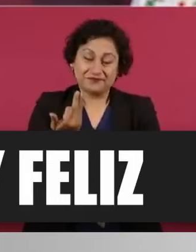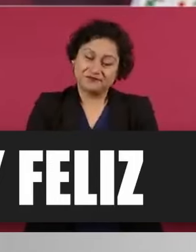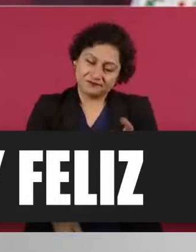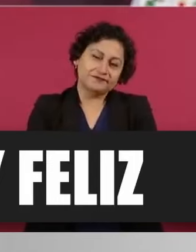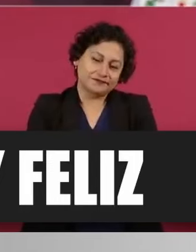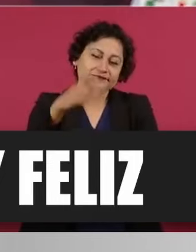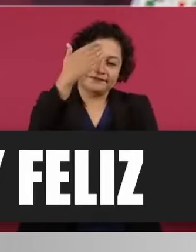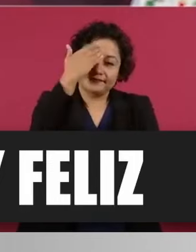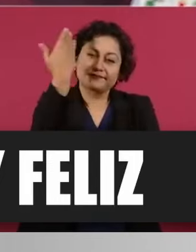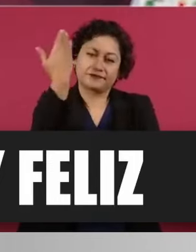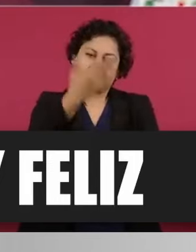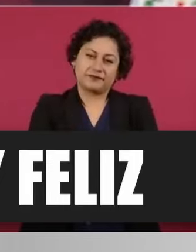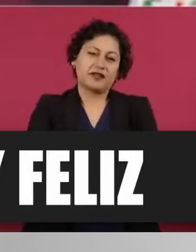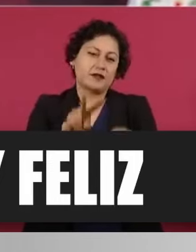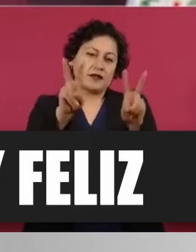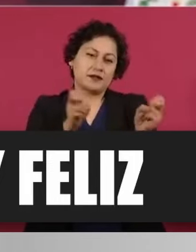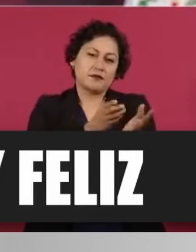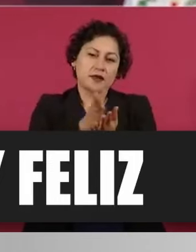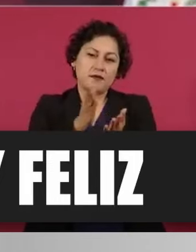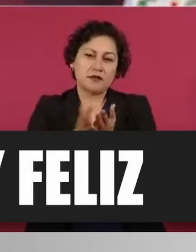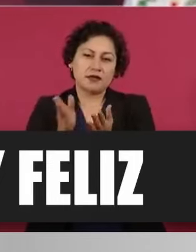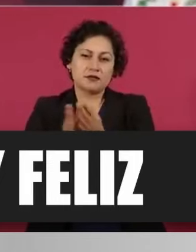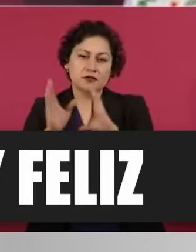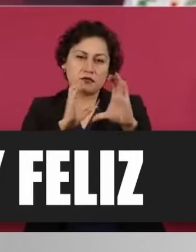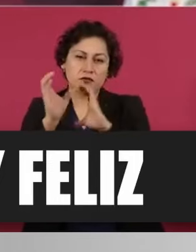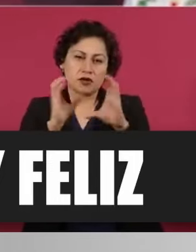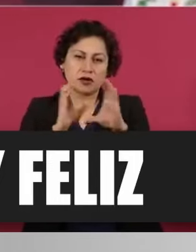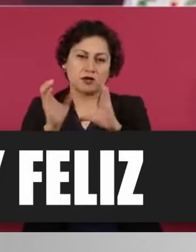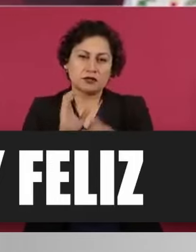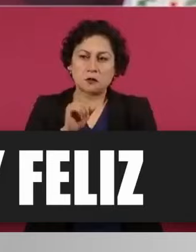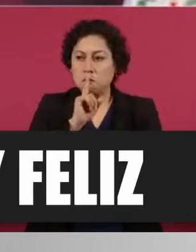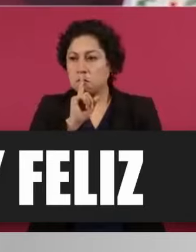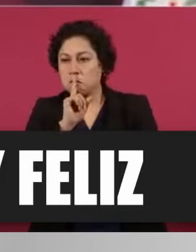todo este desbarajuste, ¿no?, que hubo durante el periodo neoliberal.